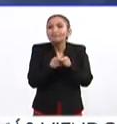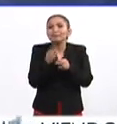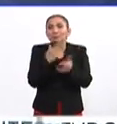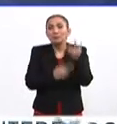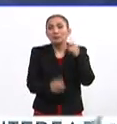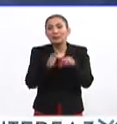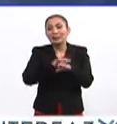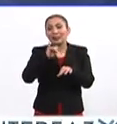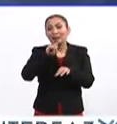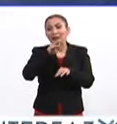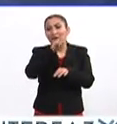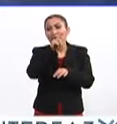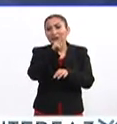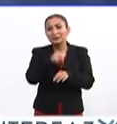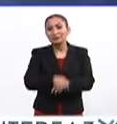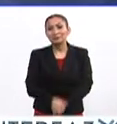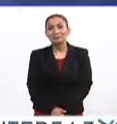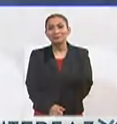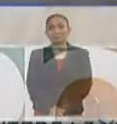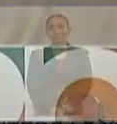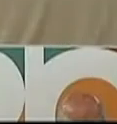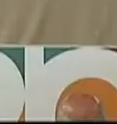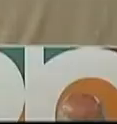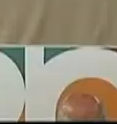pausa y regresamos con más en Interfaz.